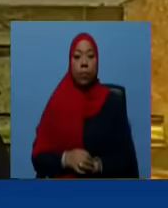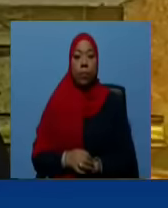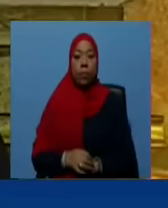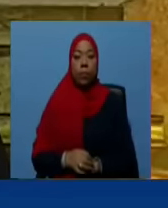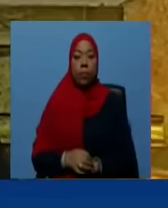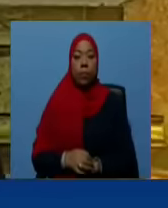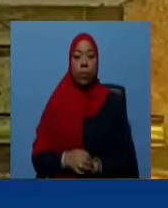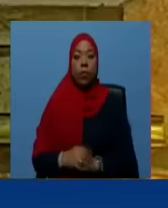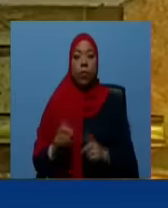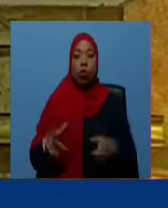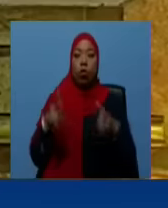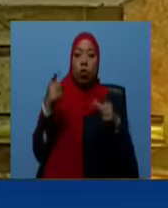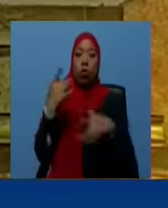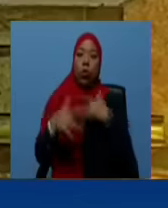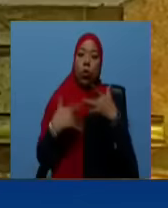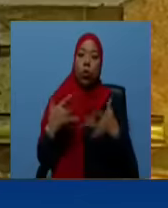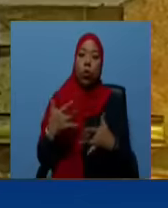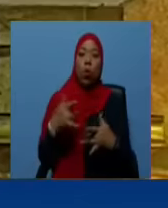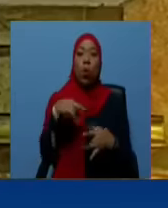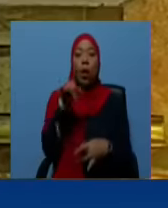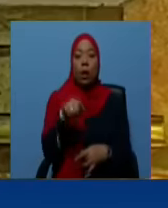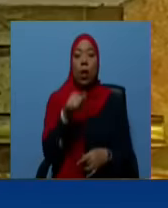nos permitió ir saliendo de la hecatombe.